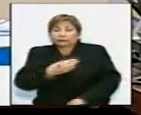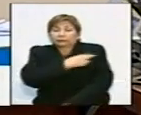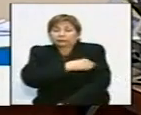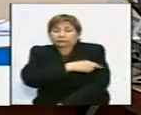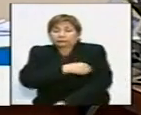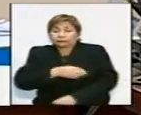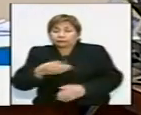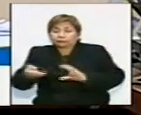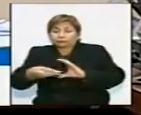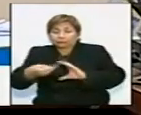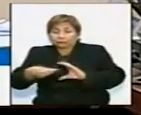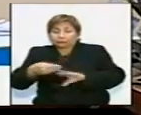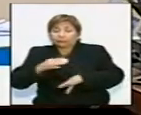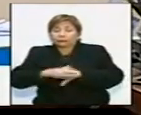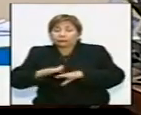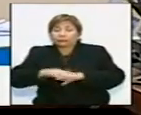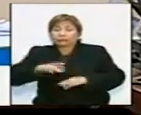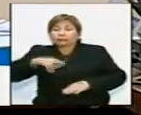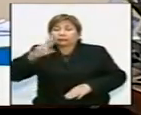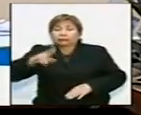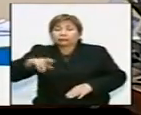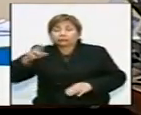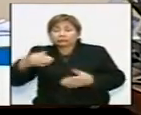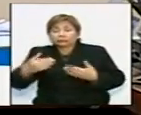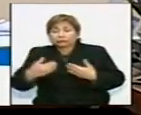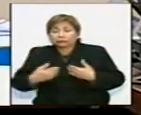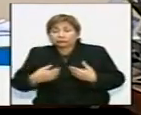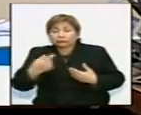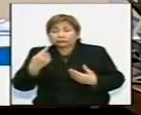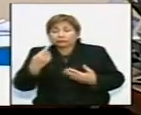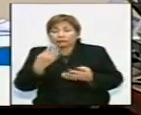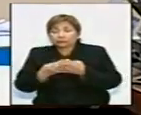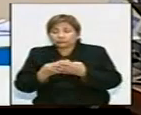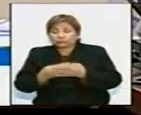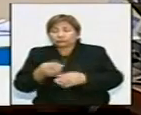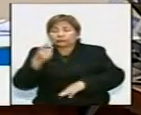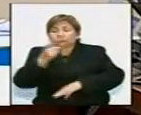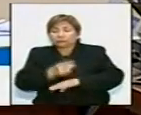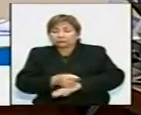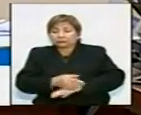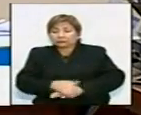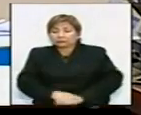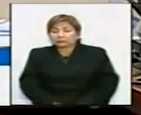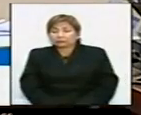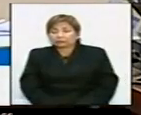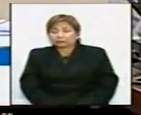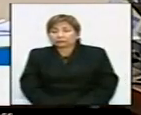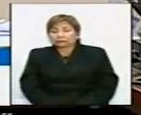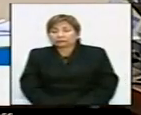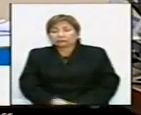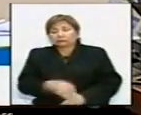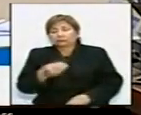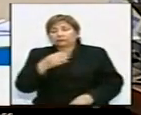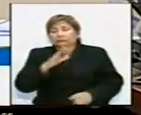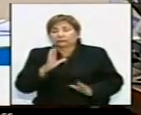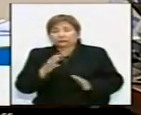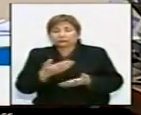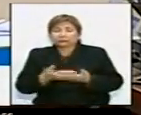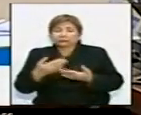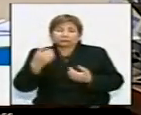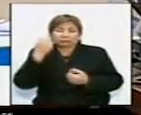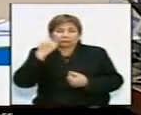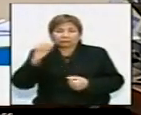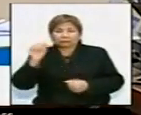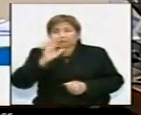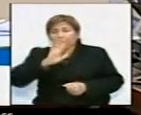tanta corrupción que hay en los gobiernos regionales, tiene un encarcelado o un denunciante. Te aseguro que ninguno. Porque hace caso